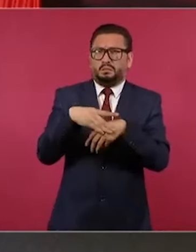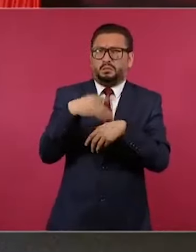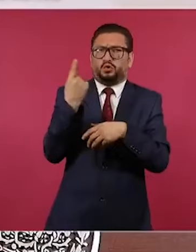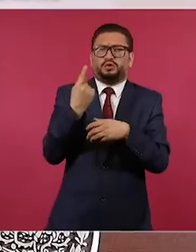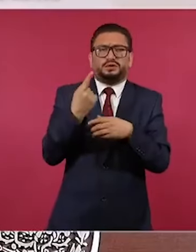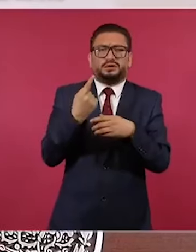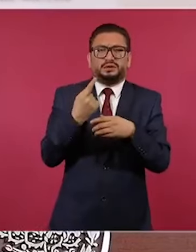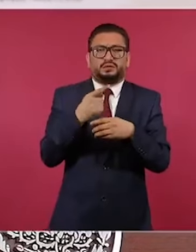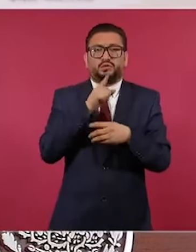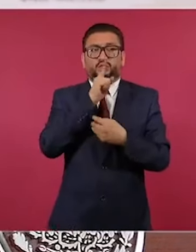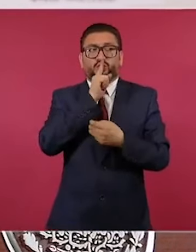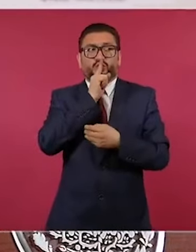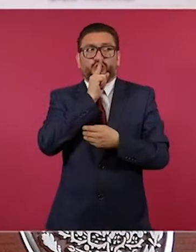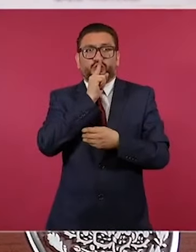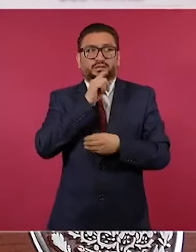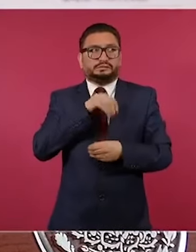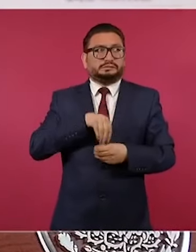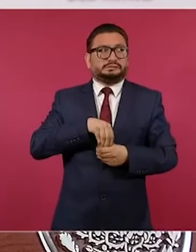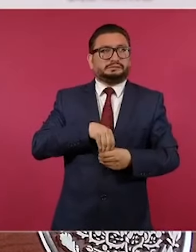anonimato?